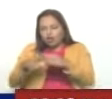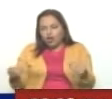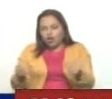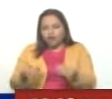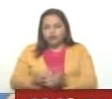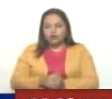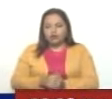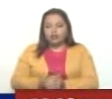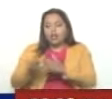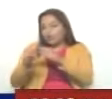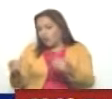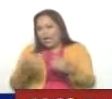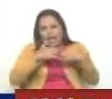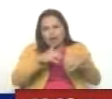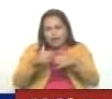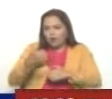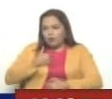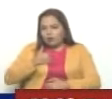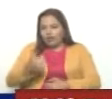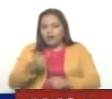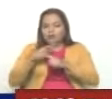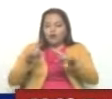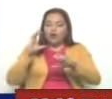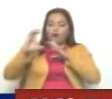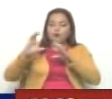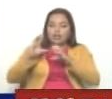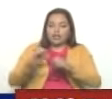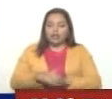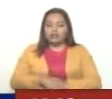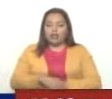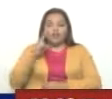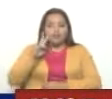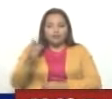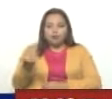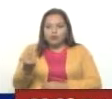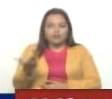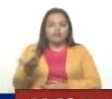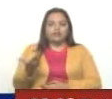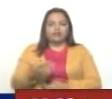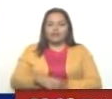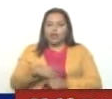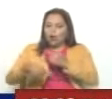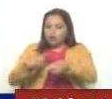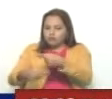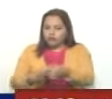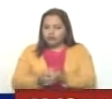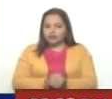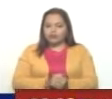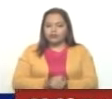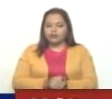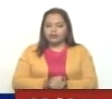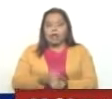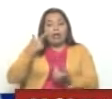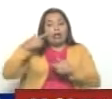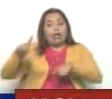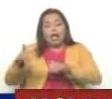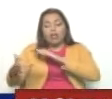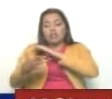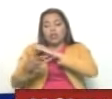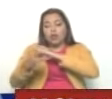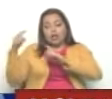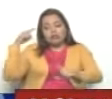telecomunicaciones, bueno, a todos los sectores realmente, pero el sector de telecomunicaciones se ha visto muy, muy afectado. Tanto así que, bueno, a lo mejor las tecnologías que de manera